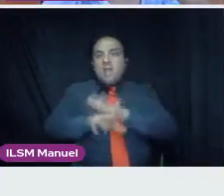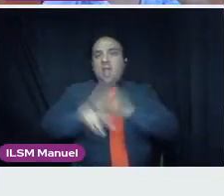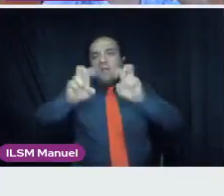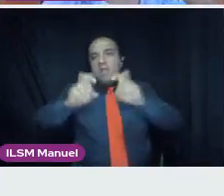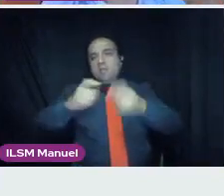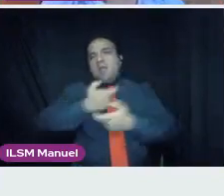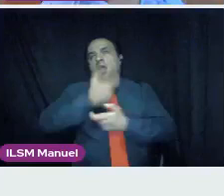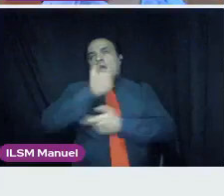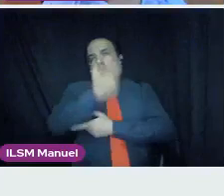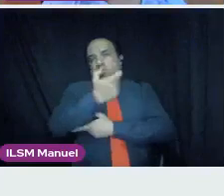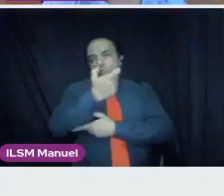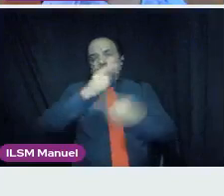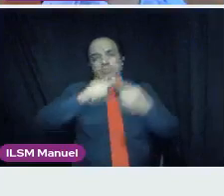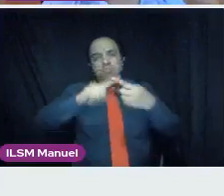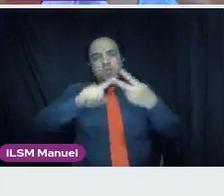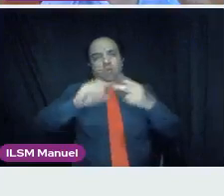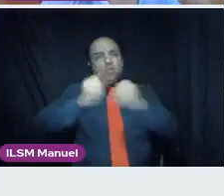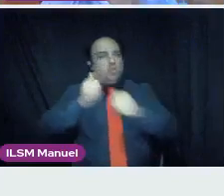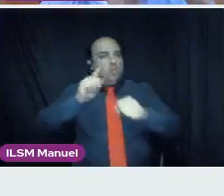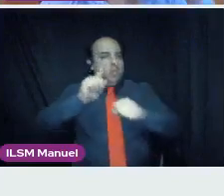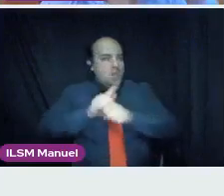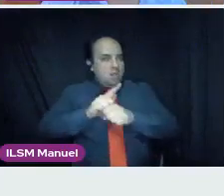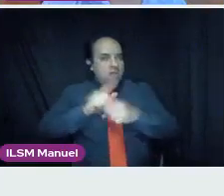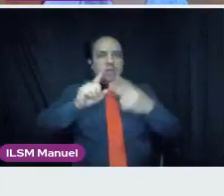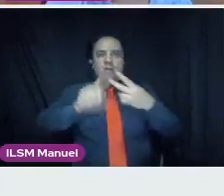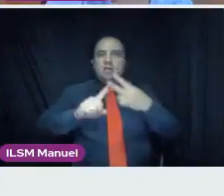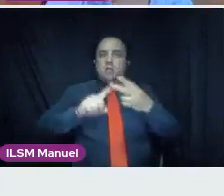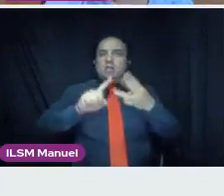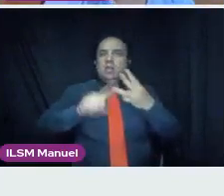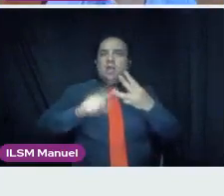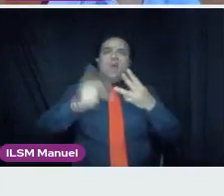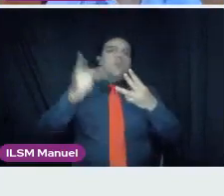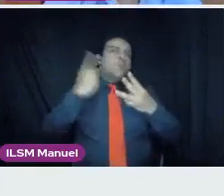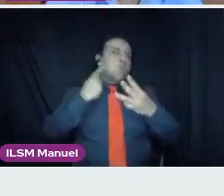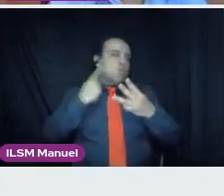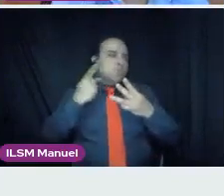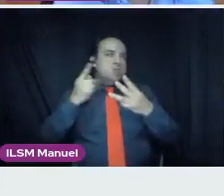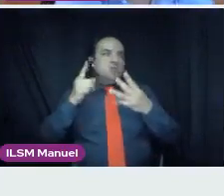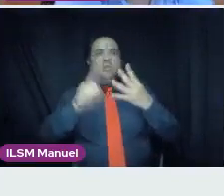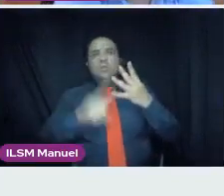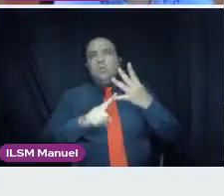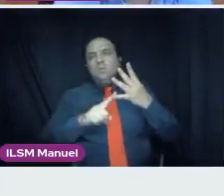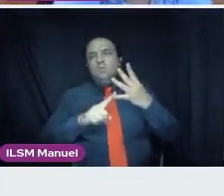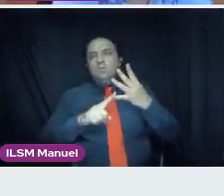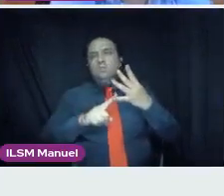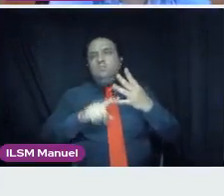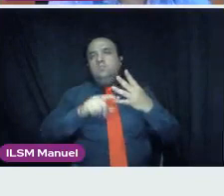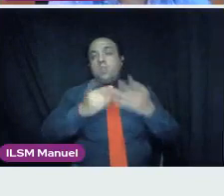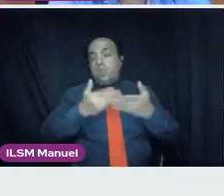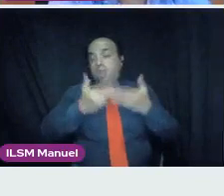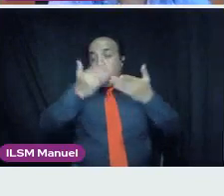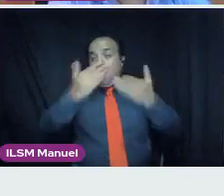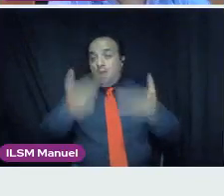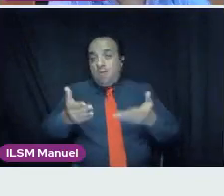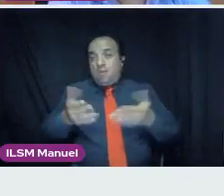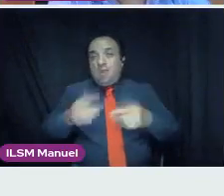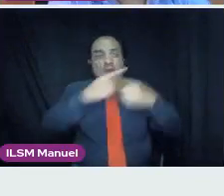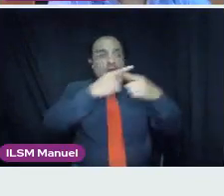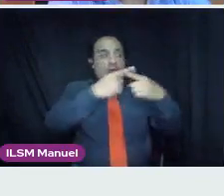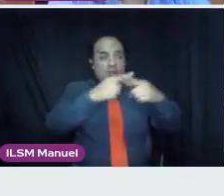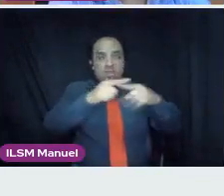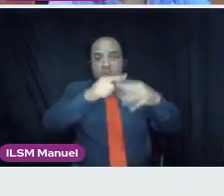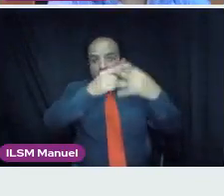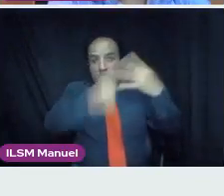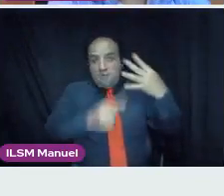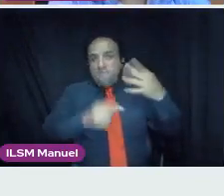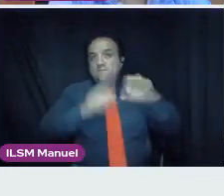económicas, cuestiones sociales, cuestiones políticas, y que entonces ahora tenemos diversas familias